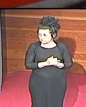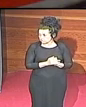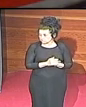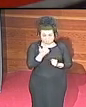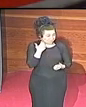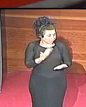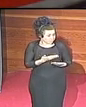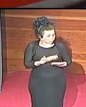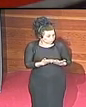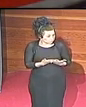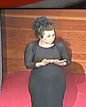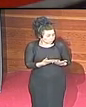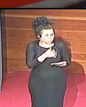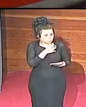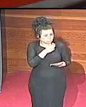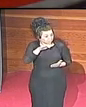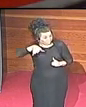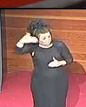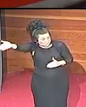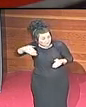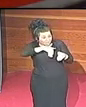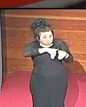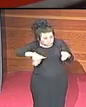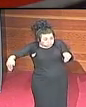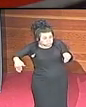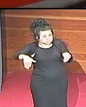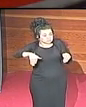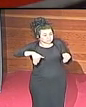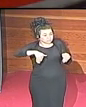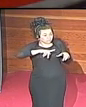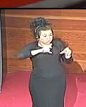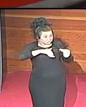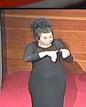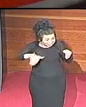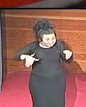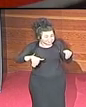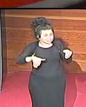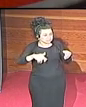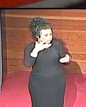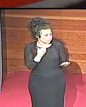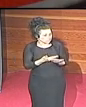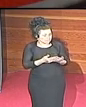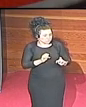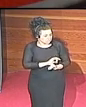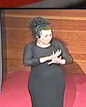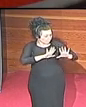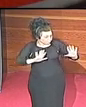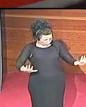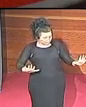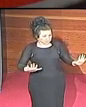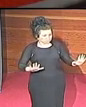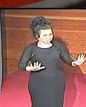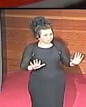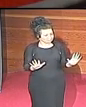testimonios en la exposición de Manu Bravo, demuestra por sí sola y de forma inequívoca hasta